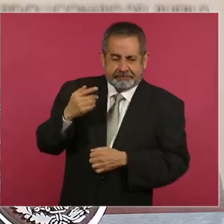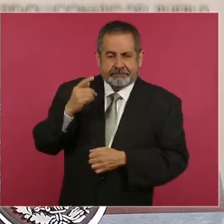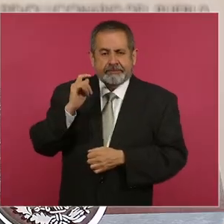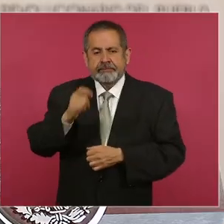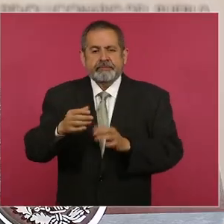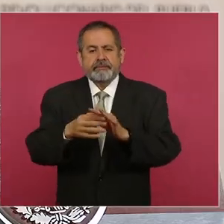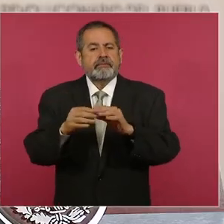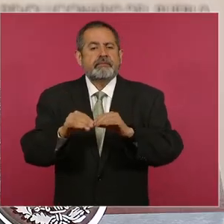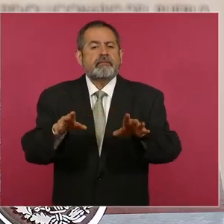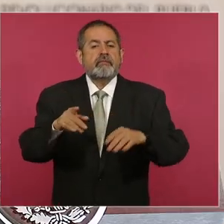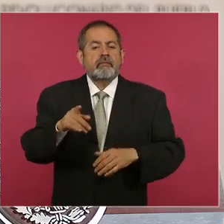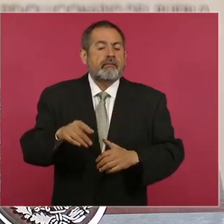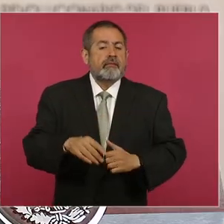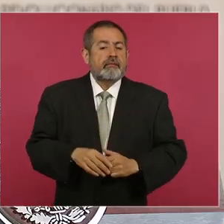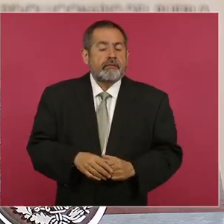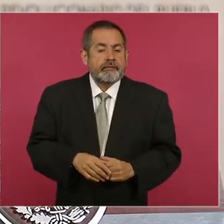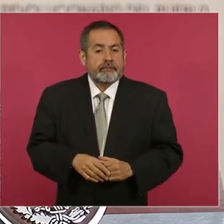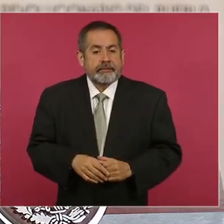acaba de suceder,